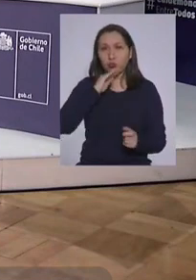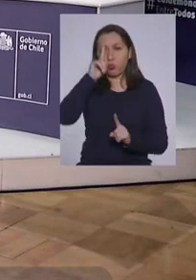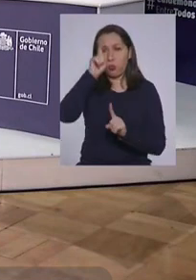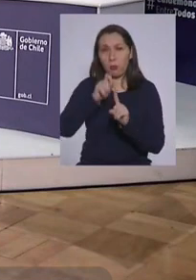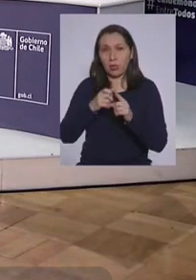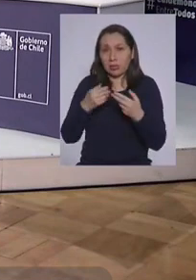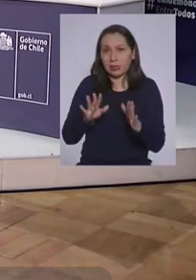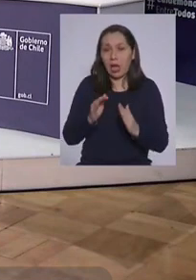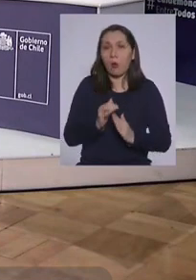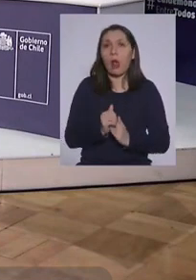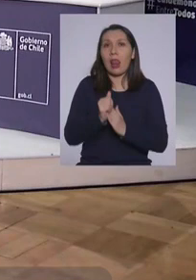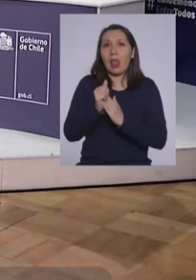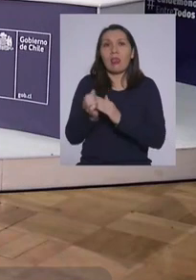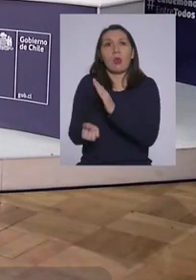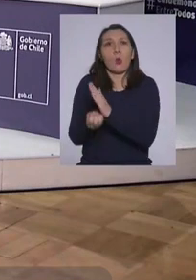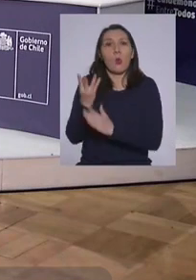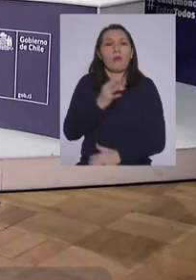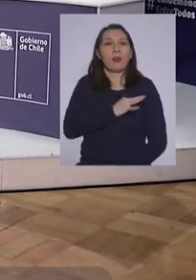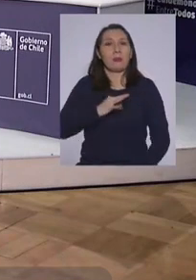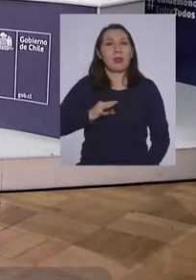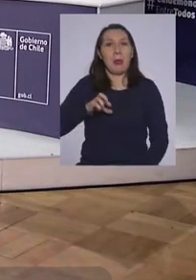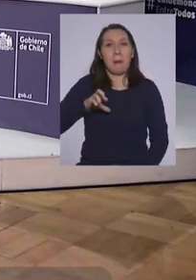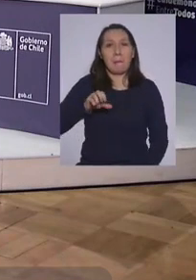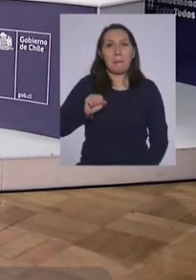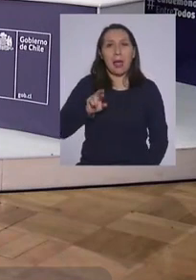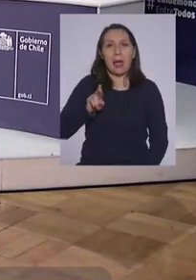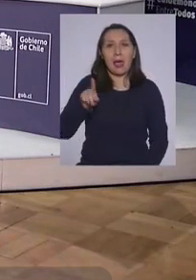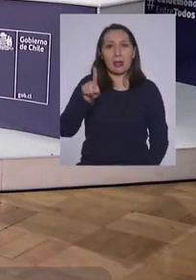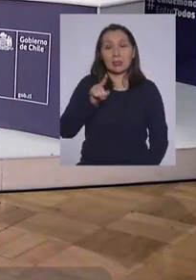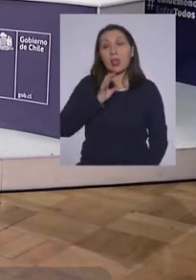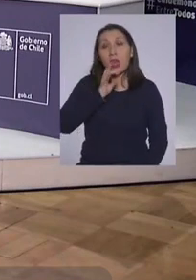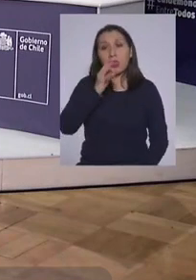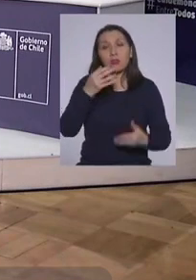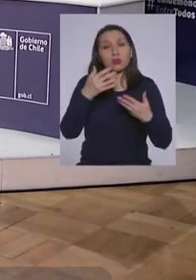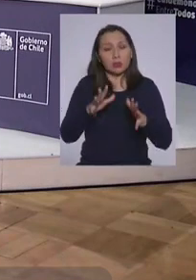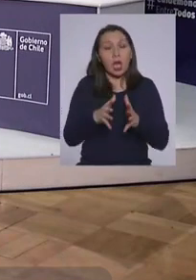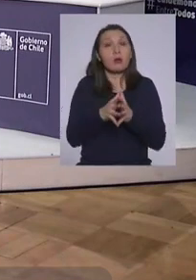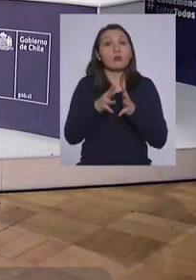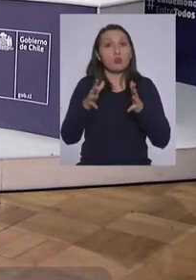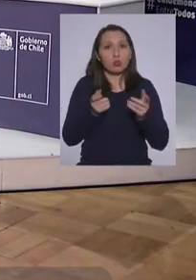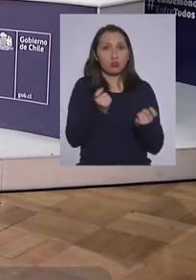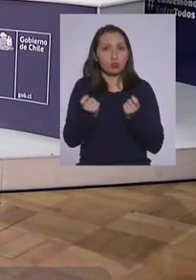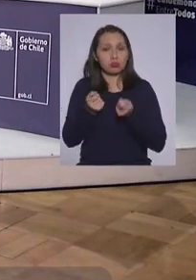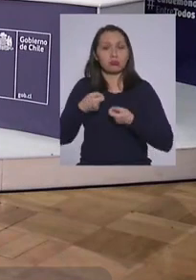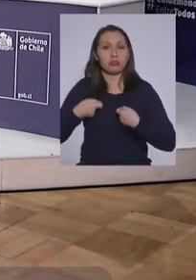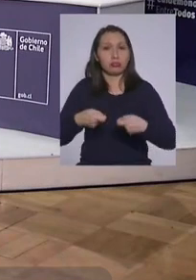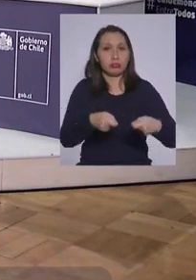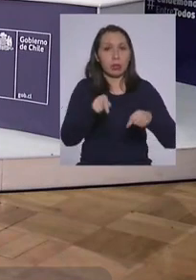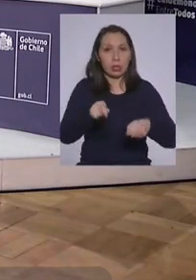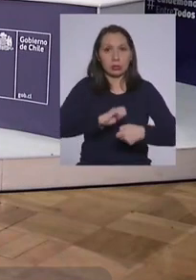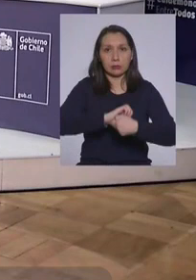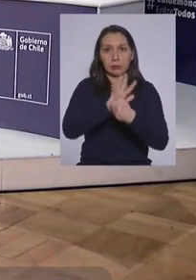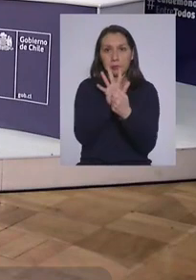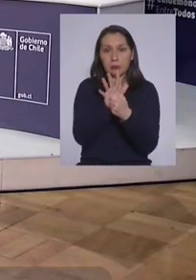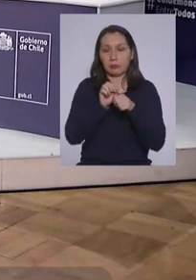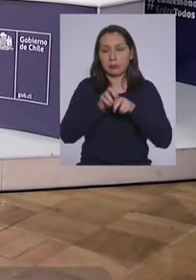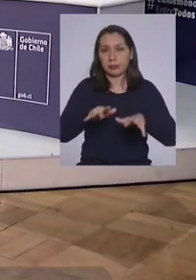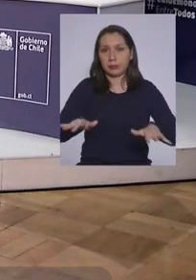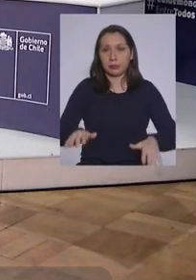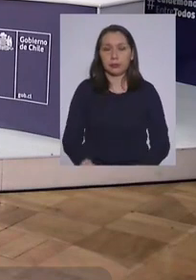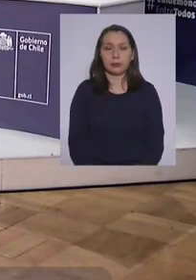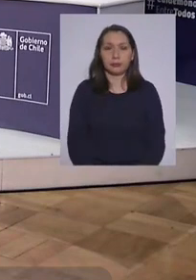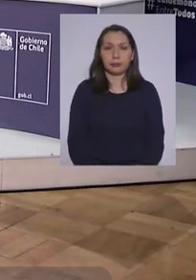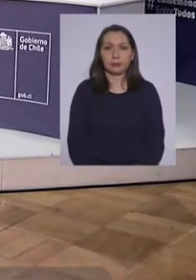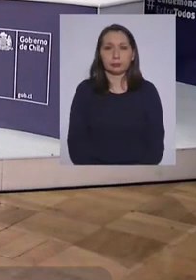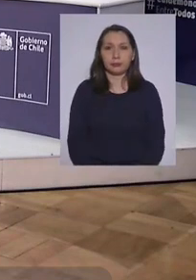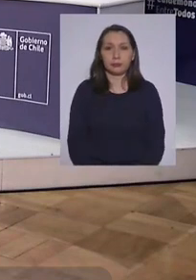mes ya de este liderazgo? El ministro París dijo que se han destinado ya bastantes recursos en esta pandemia.